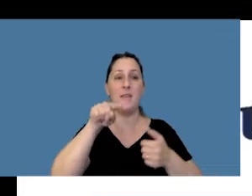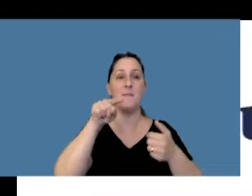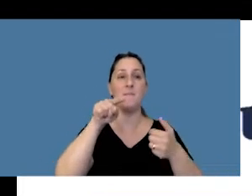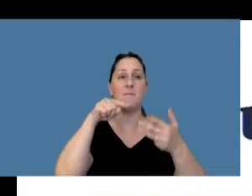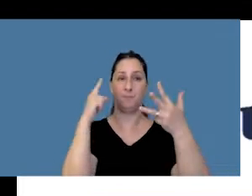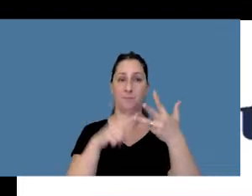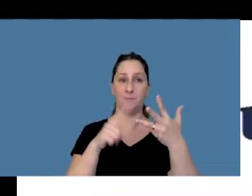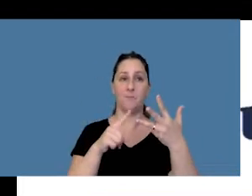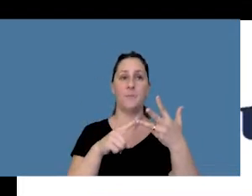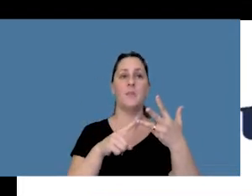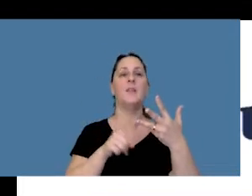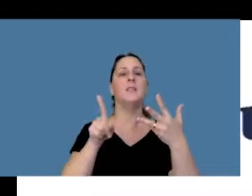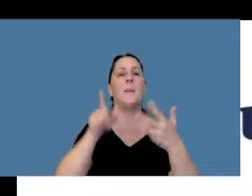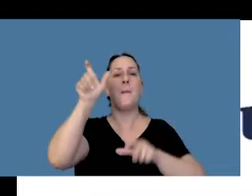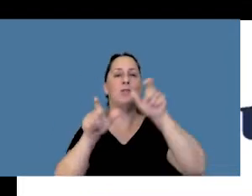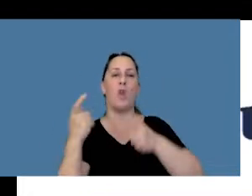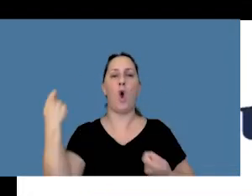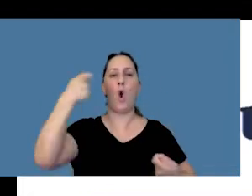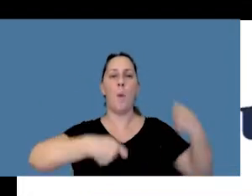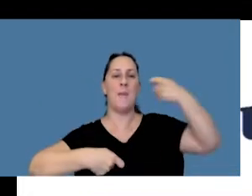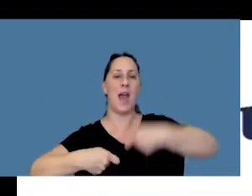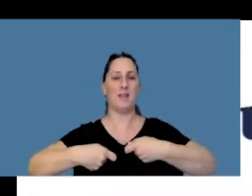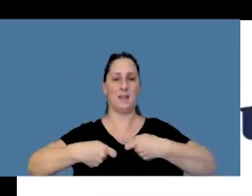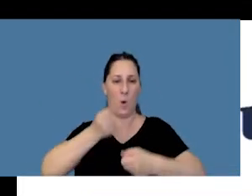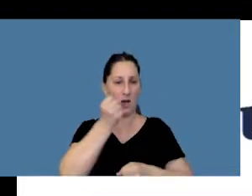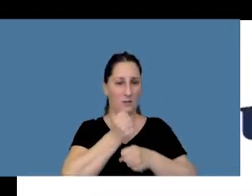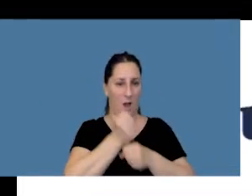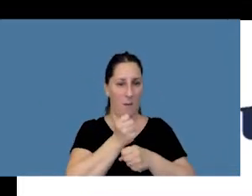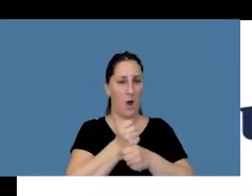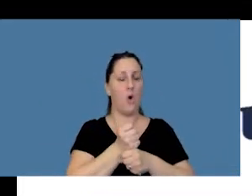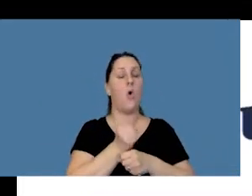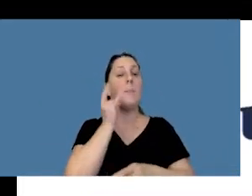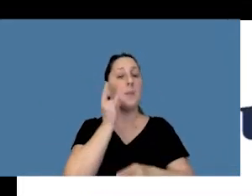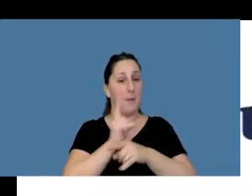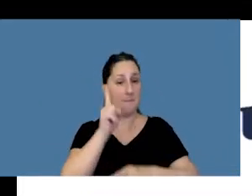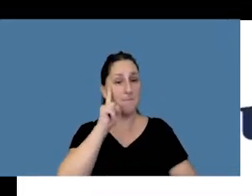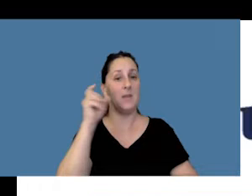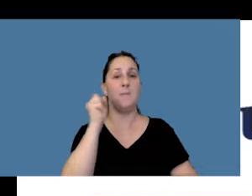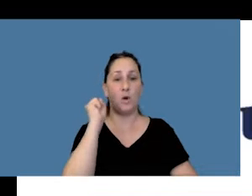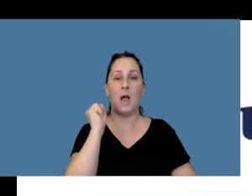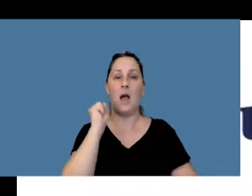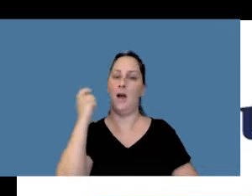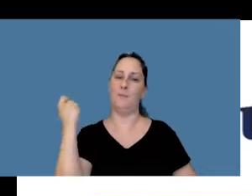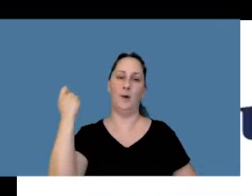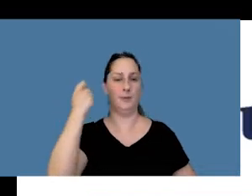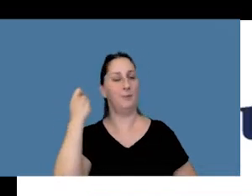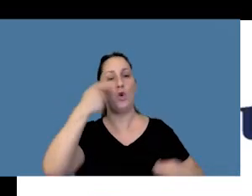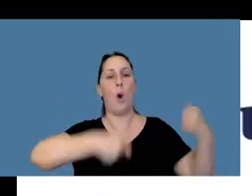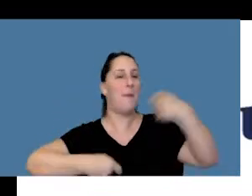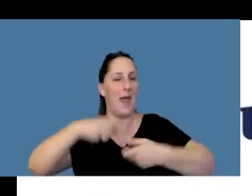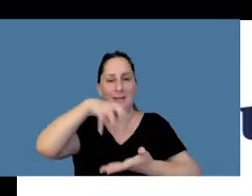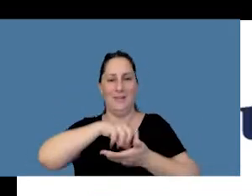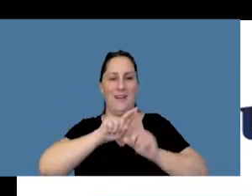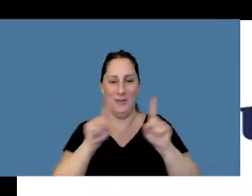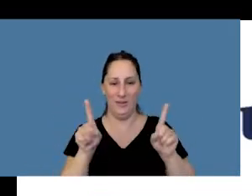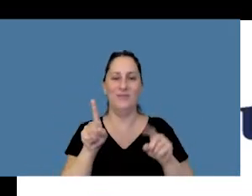tenemos a los integrantes de cooperativa de trabajo. Siempre cabe decir que no es la cooperativa. Recordemos que a partir